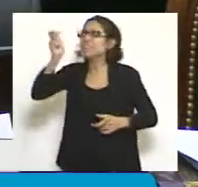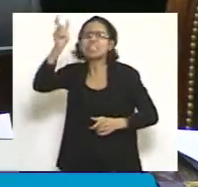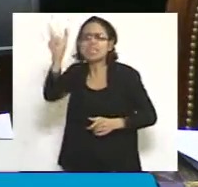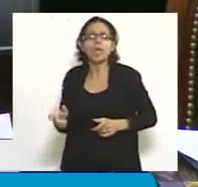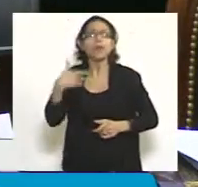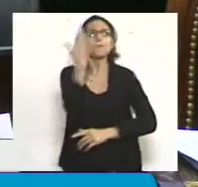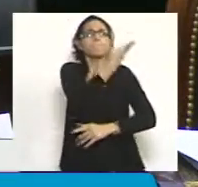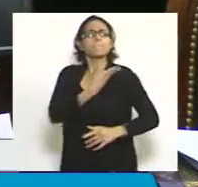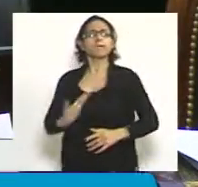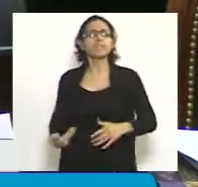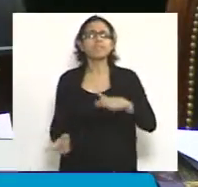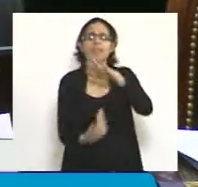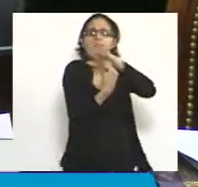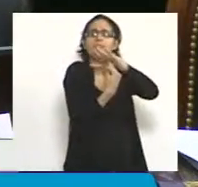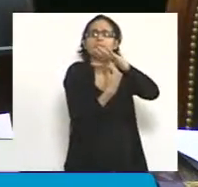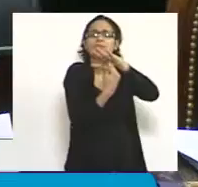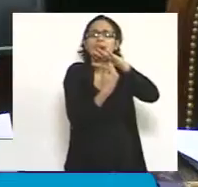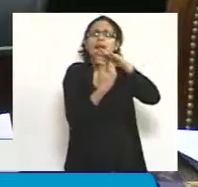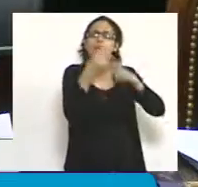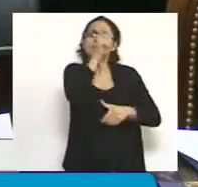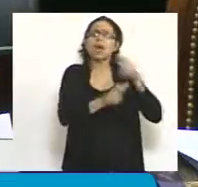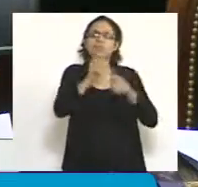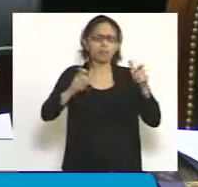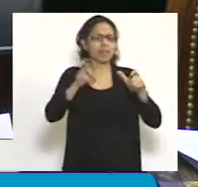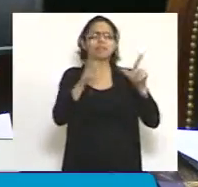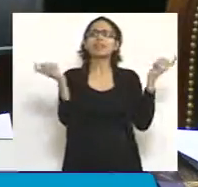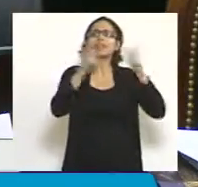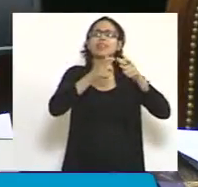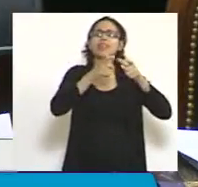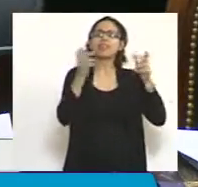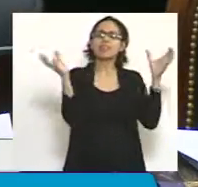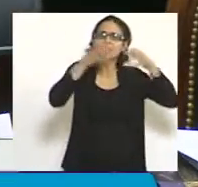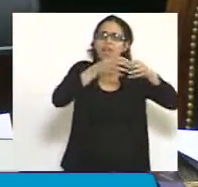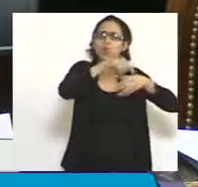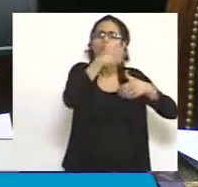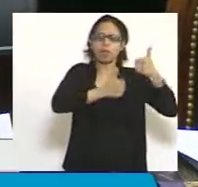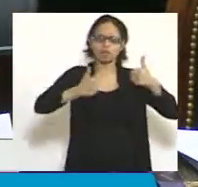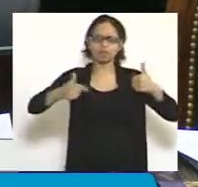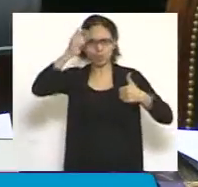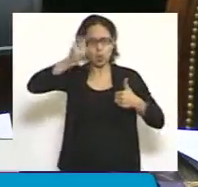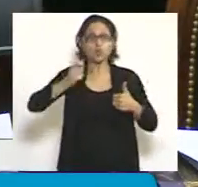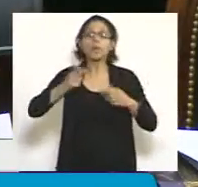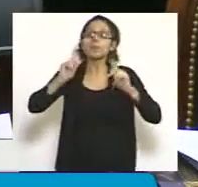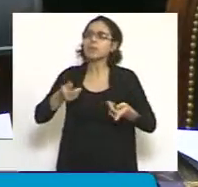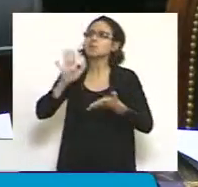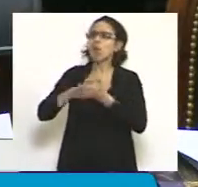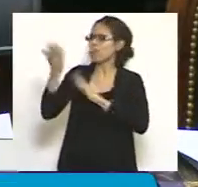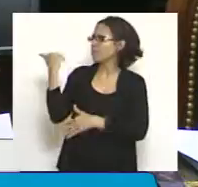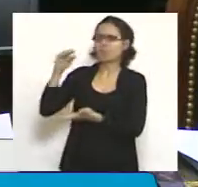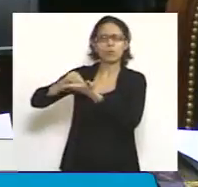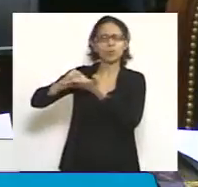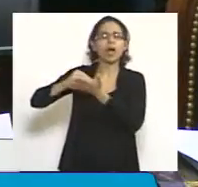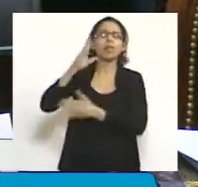de ese tribunal de enjuiciamiento. Por otro lado, lo que ha dicho la diputada Burgos en relación al artículo